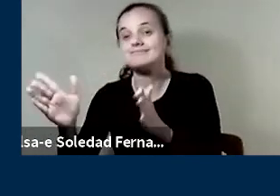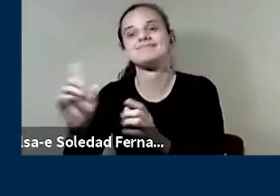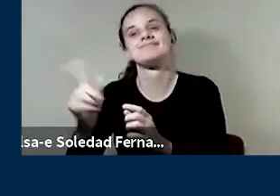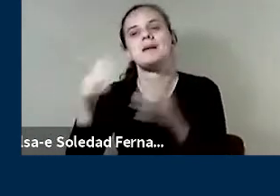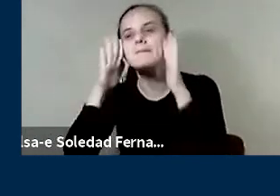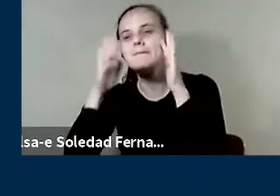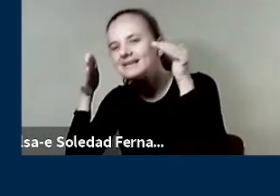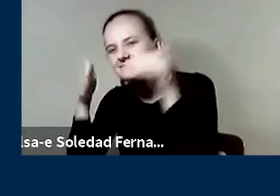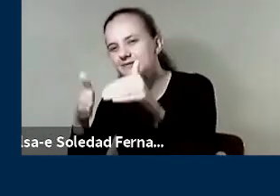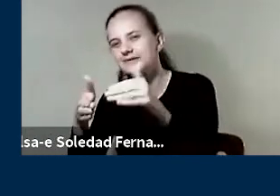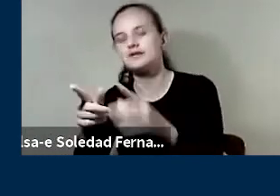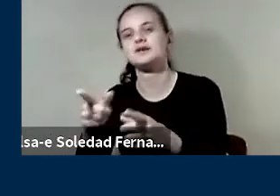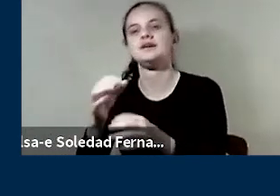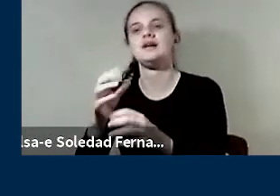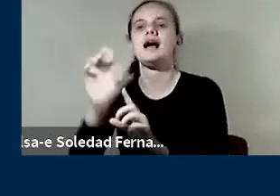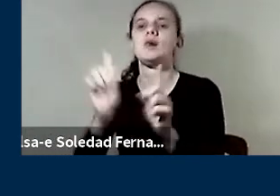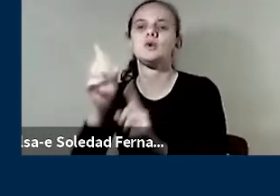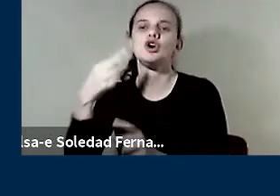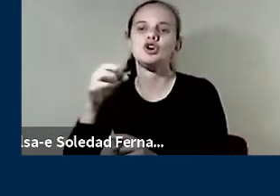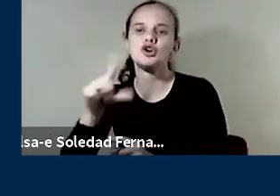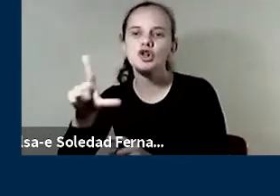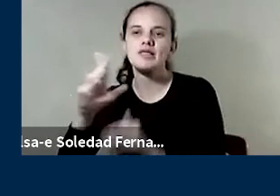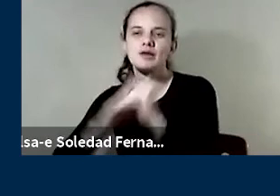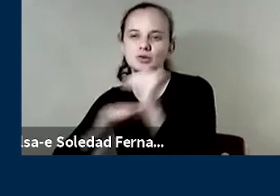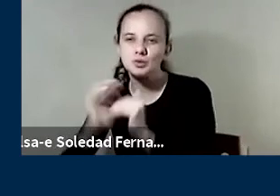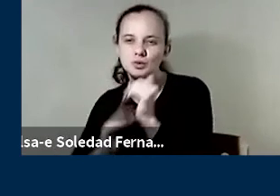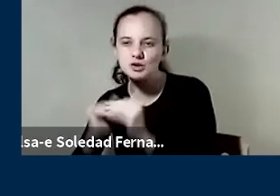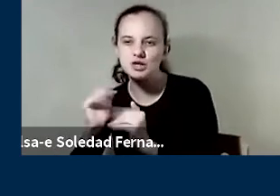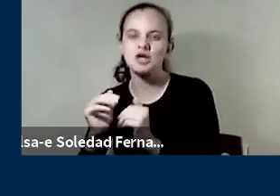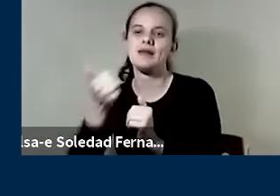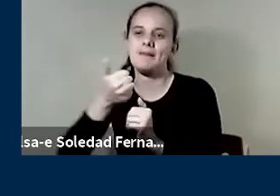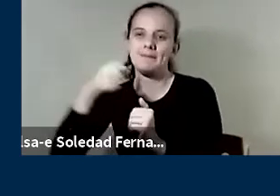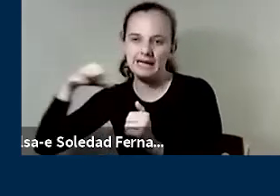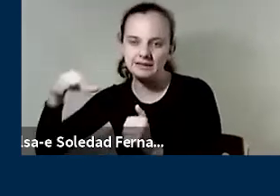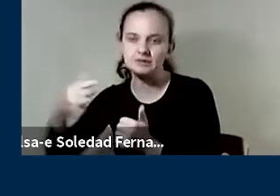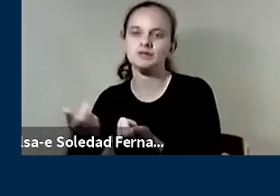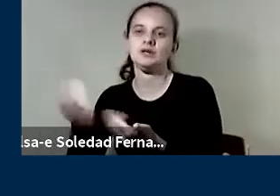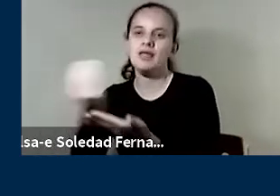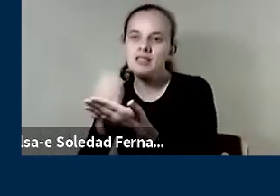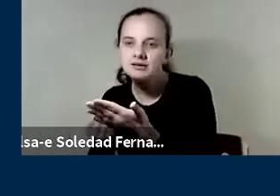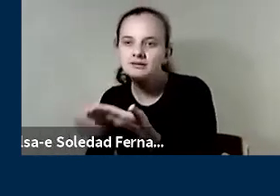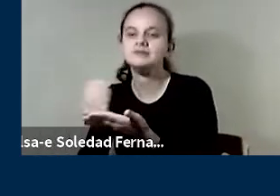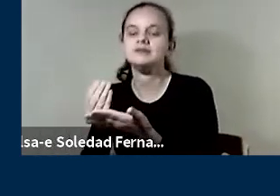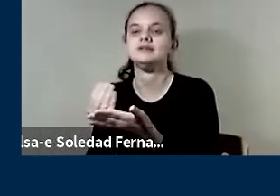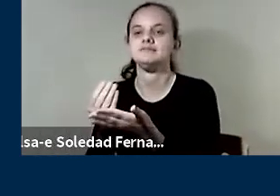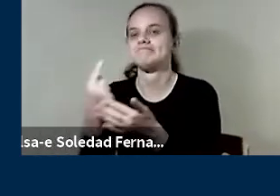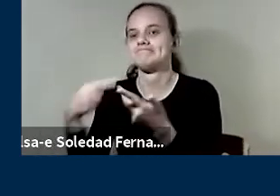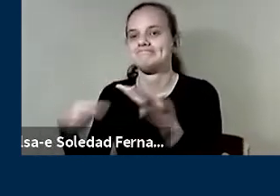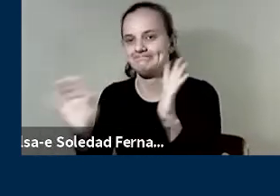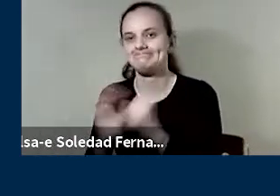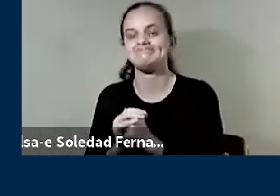la discapacidad, y en los próximos bloques vamos a tener conocimiento más especializado en roles de